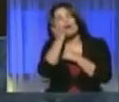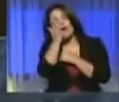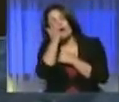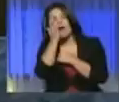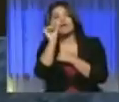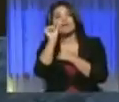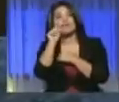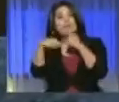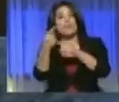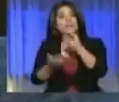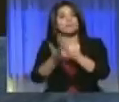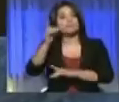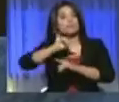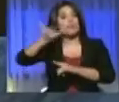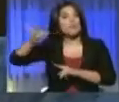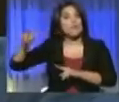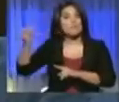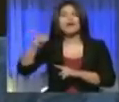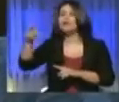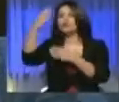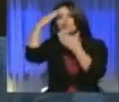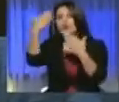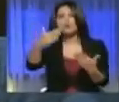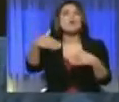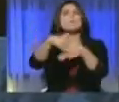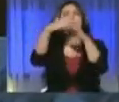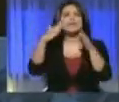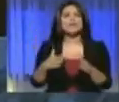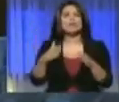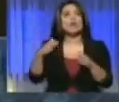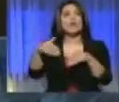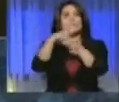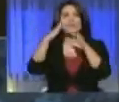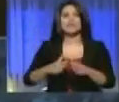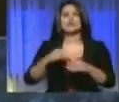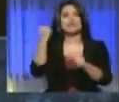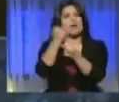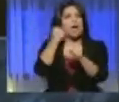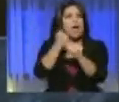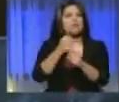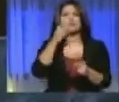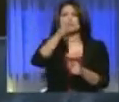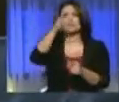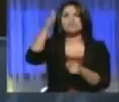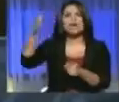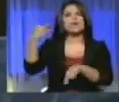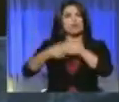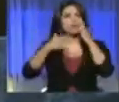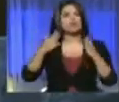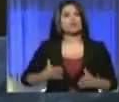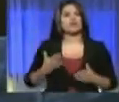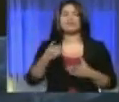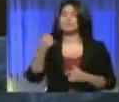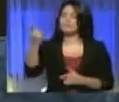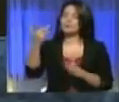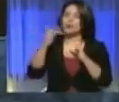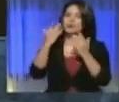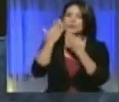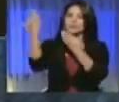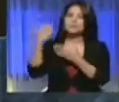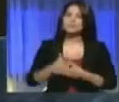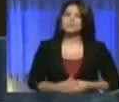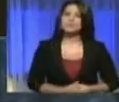saludo al ministro Eulogio del Pino también, que anda, mira, allí, como un buen patriota, un buen revolucionario que es. Adelante.